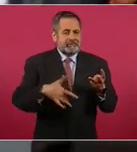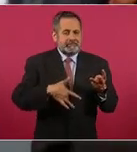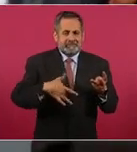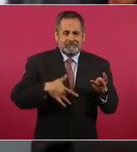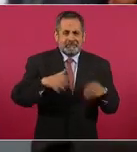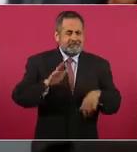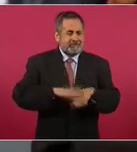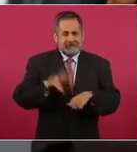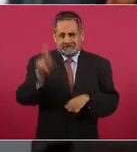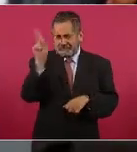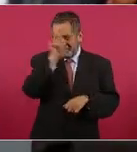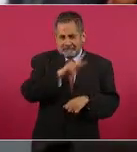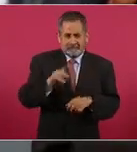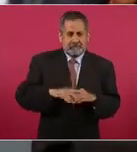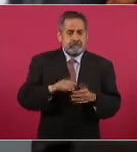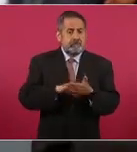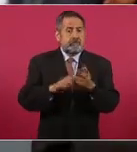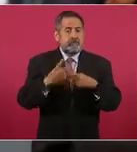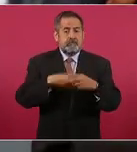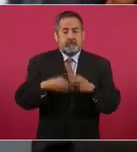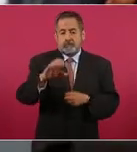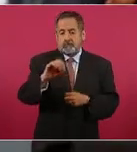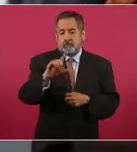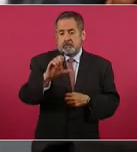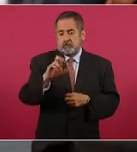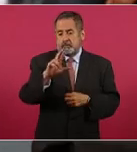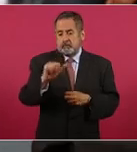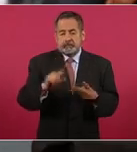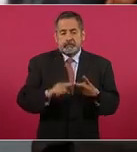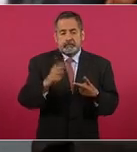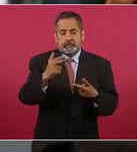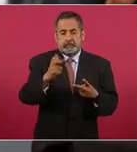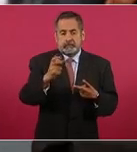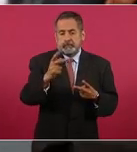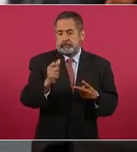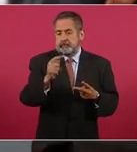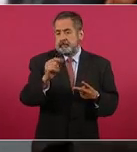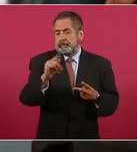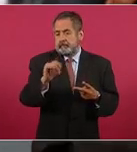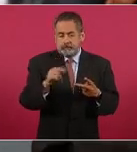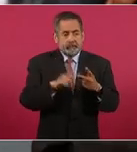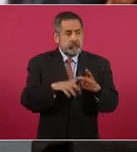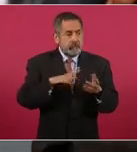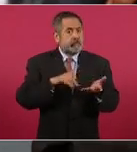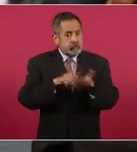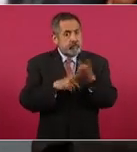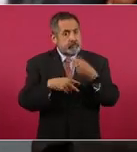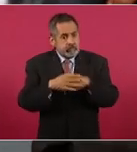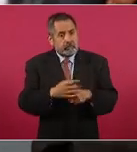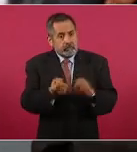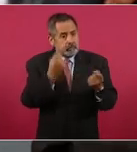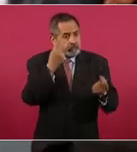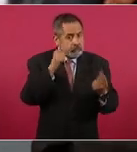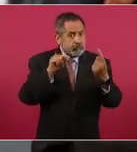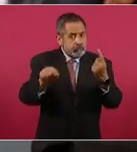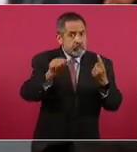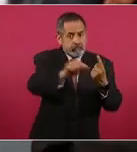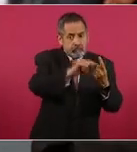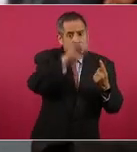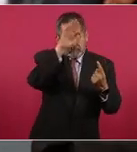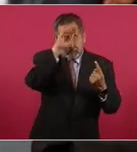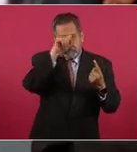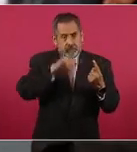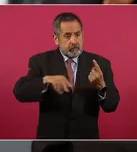gastrointestinales, como cólera también, hepatitis, y ya hay estos brotes en el estado de Nuevo León. Y hay